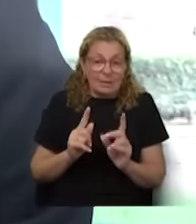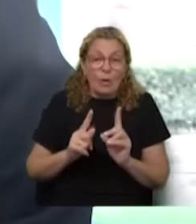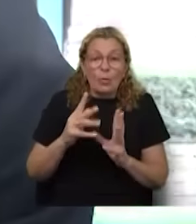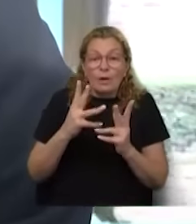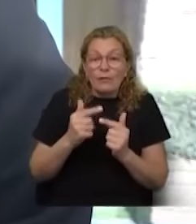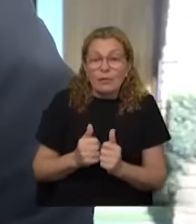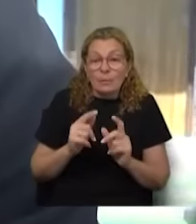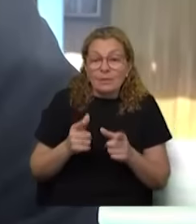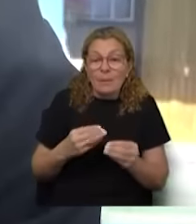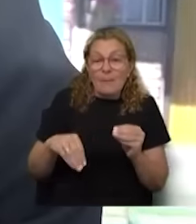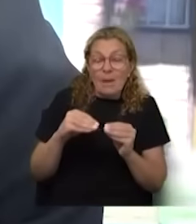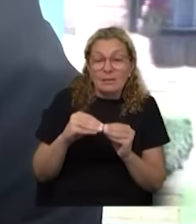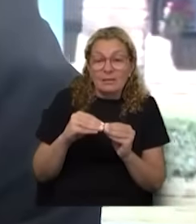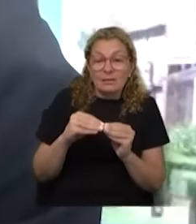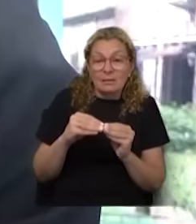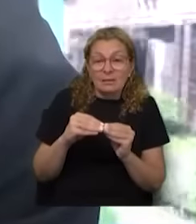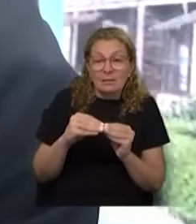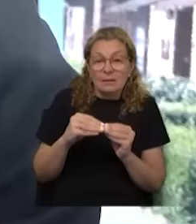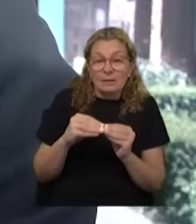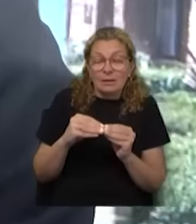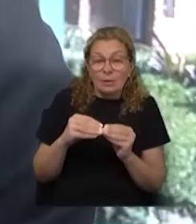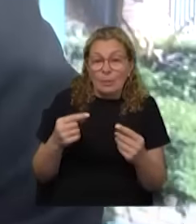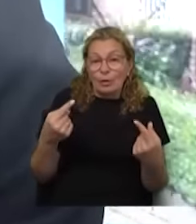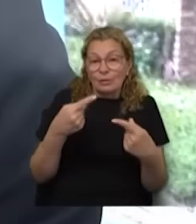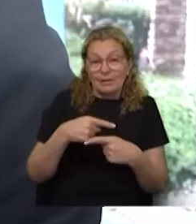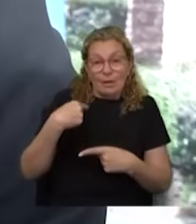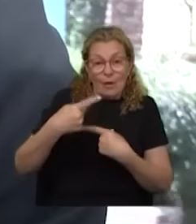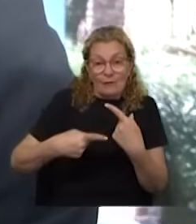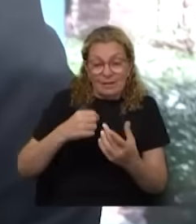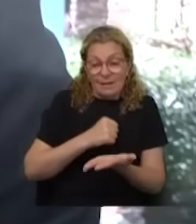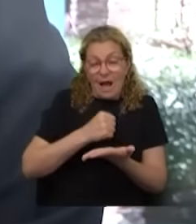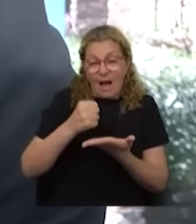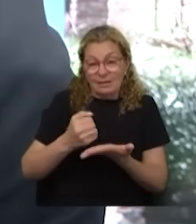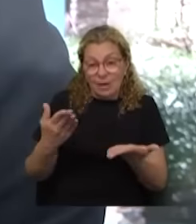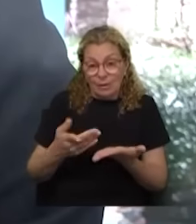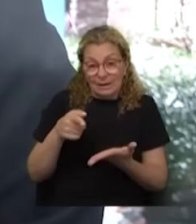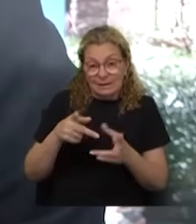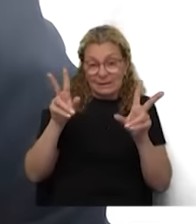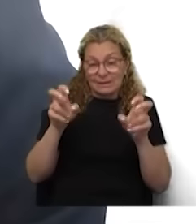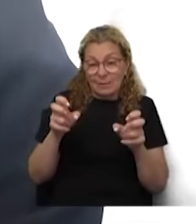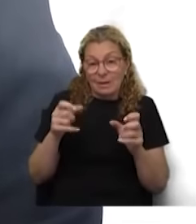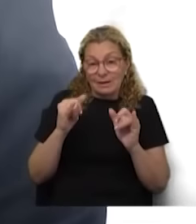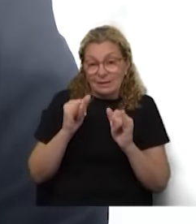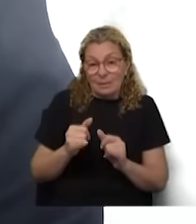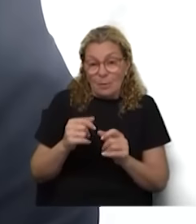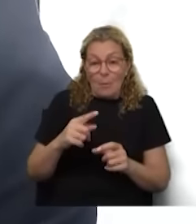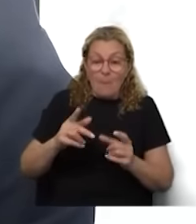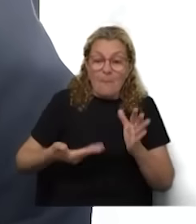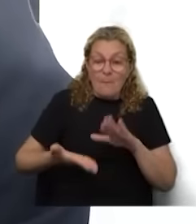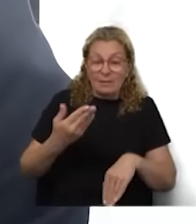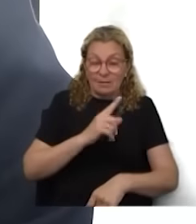forma más que que contradecir los avances que ha habido hasta ahora en relación a esto tenemos que redoblar los